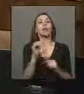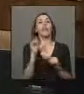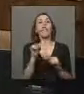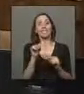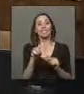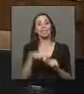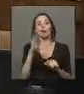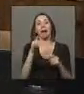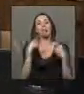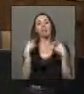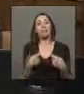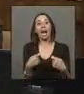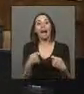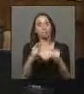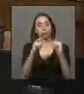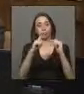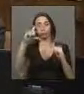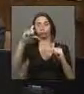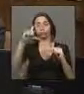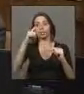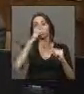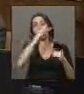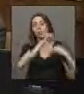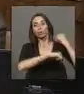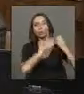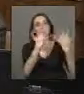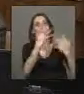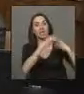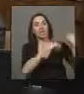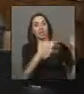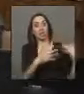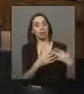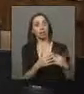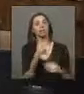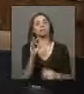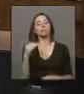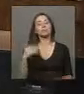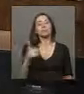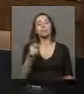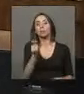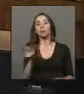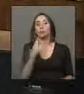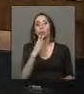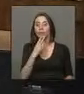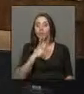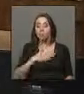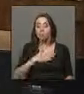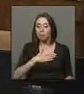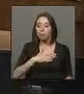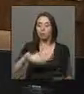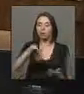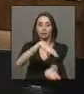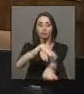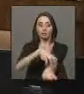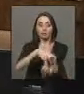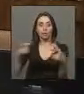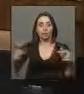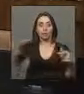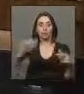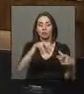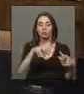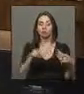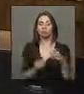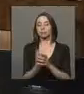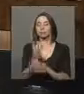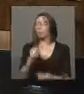este ítem en décadas, señor Presidente. De especial relevancia para los habitantes de mi distrito, es la esperada construcción del nuevo hospital